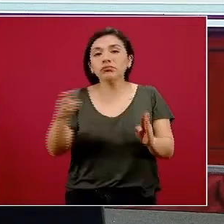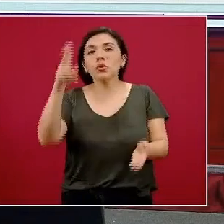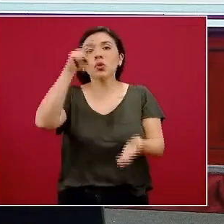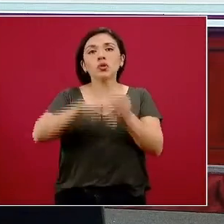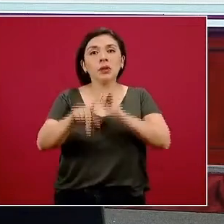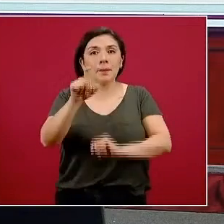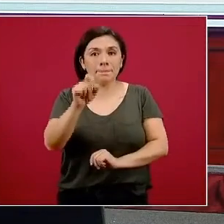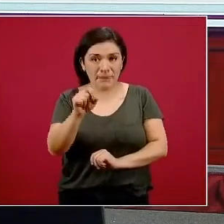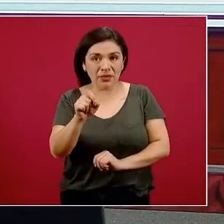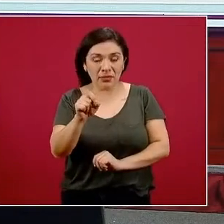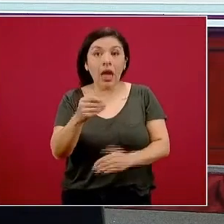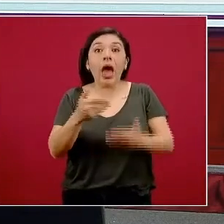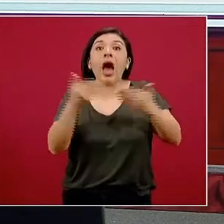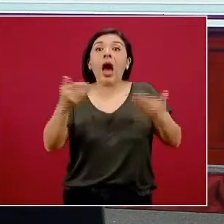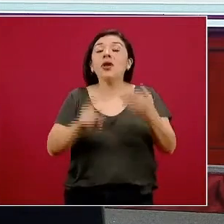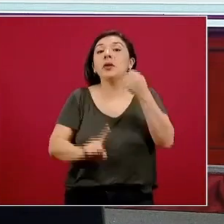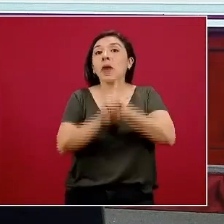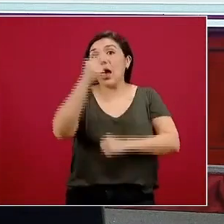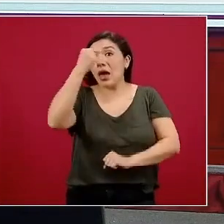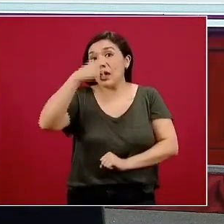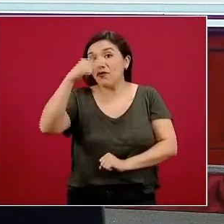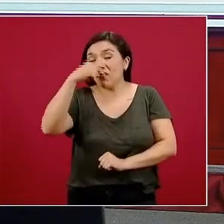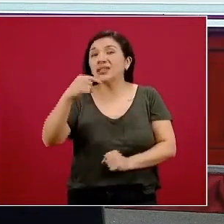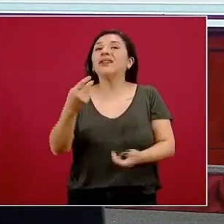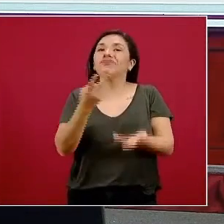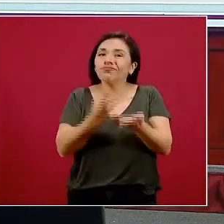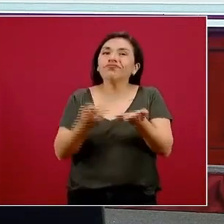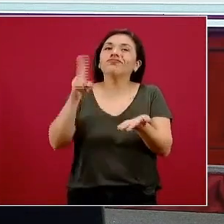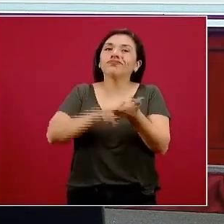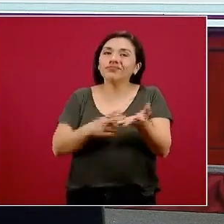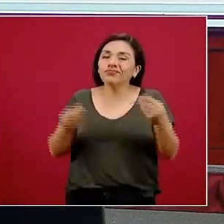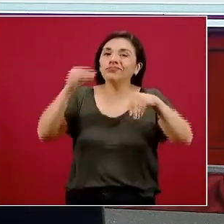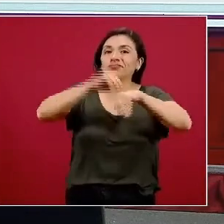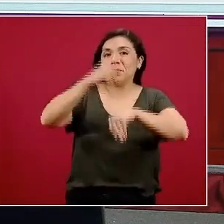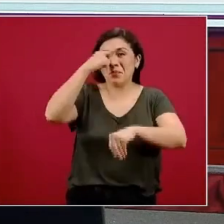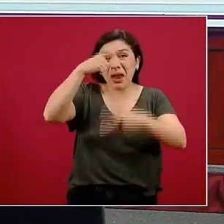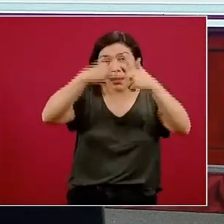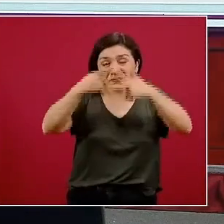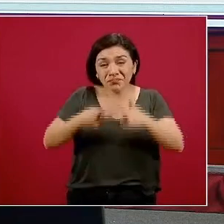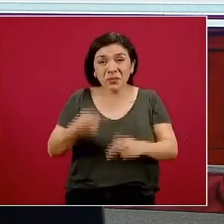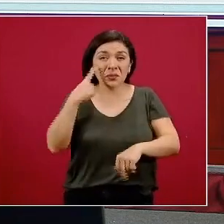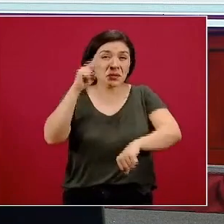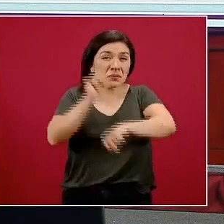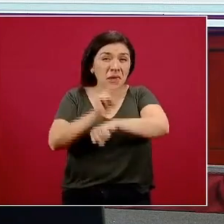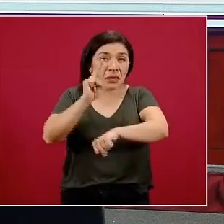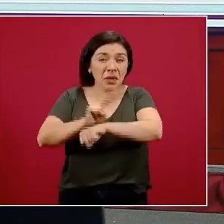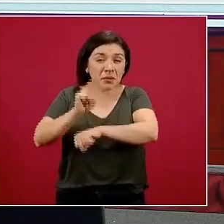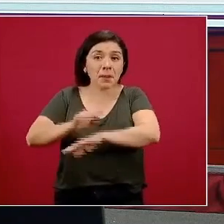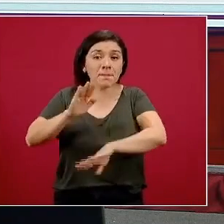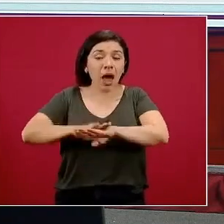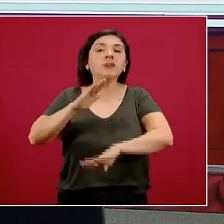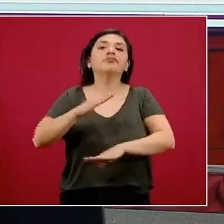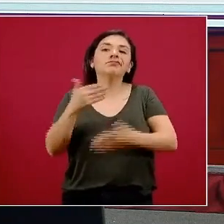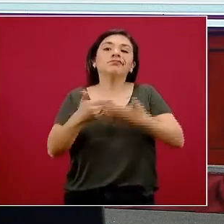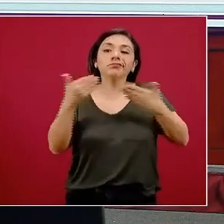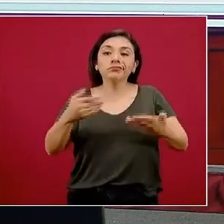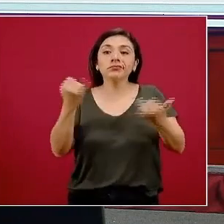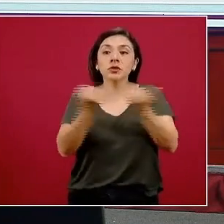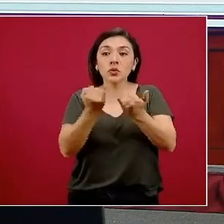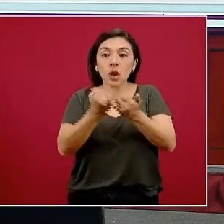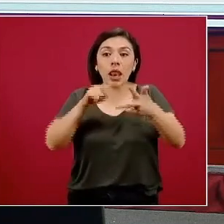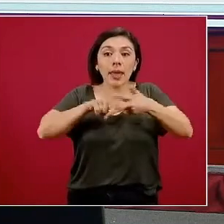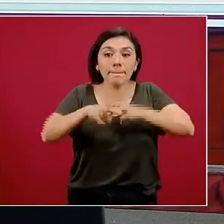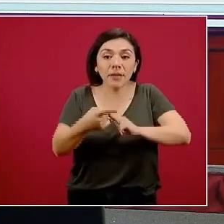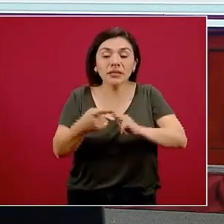2019-2020. Dado que ahora influenza se va a integrar dentro de las estimaciones y la vigilancia, entonces empezamos también